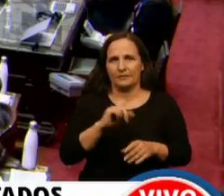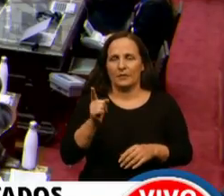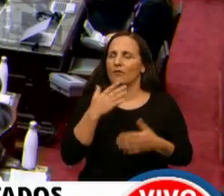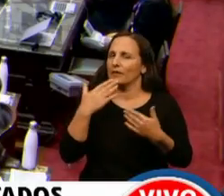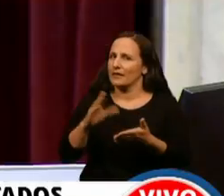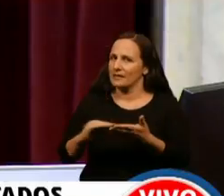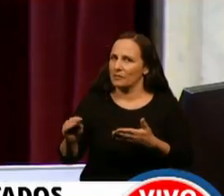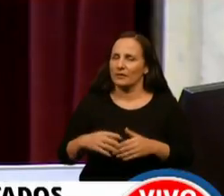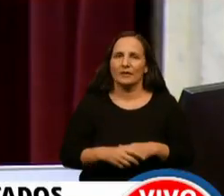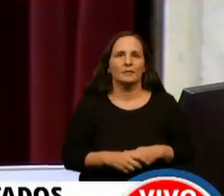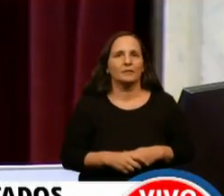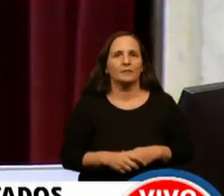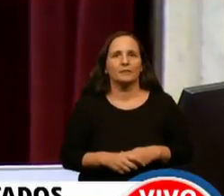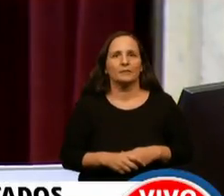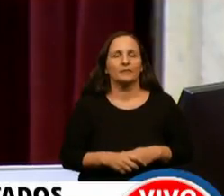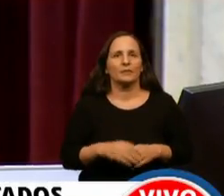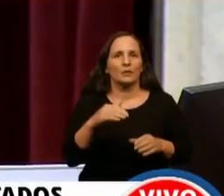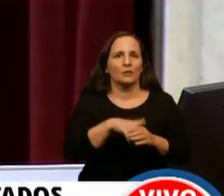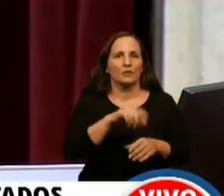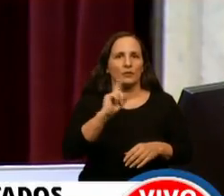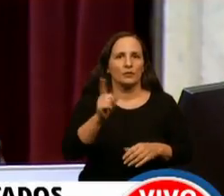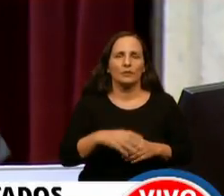diputada negativo